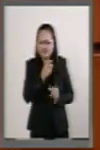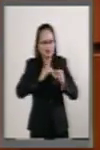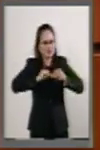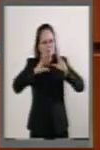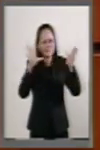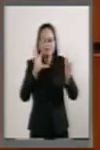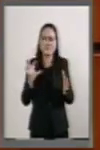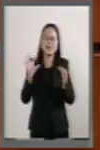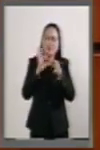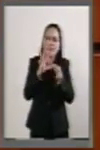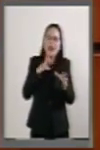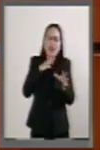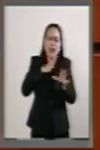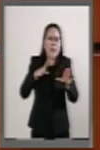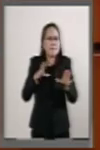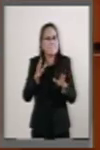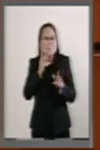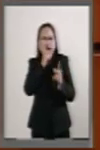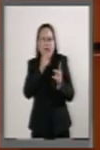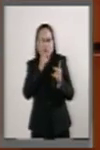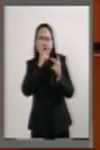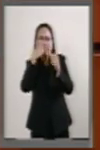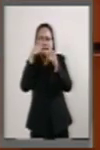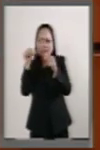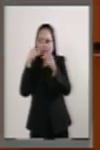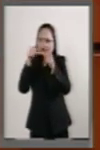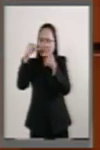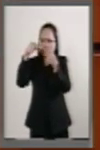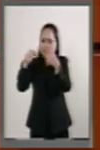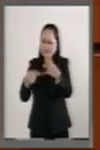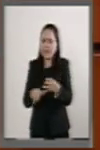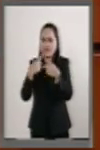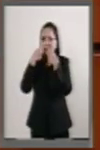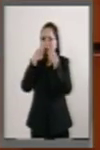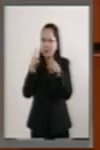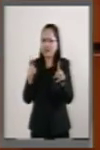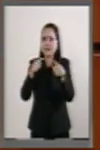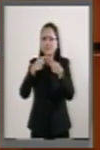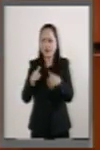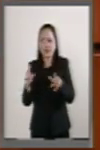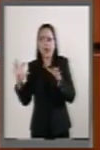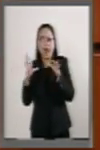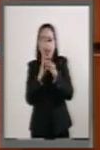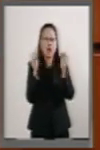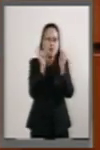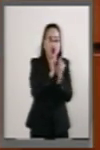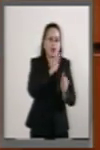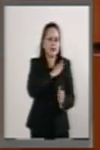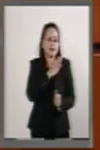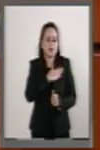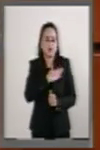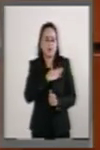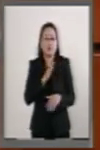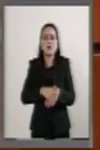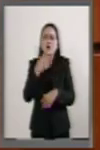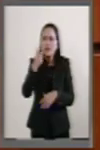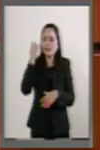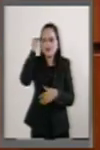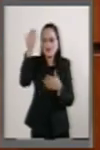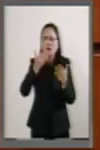también caracteres y grafías que son distintas a las del español. Por eso es que esta iniciativa es muy